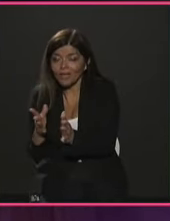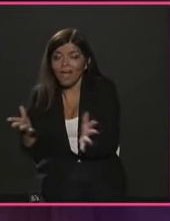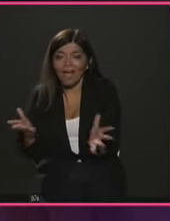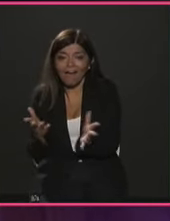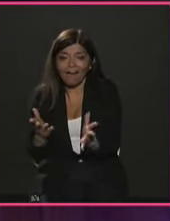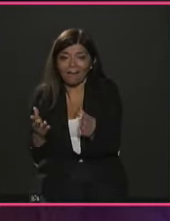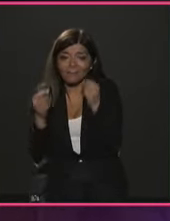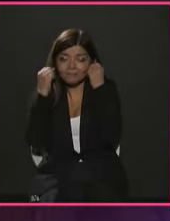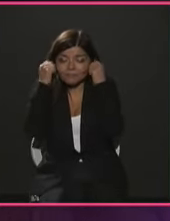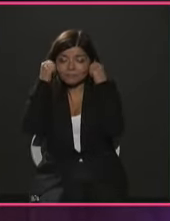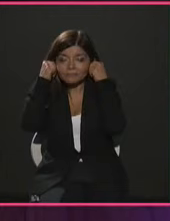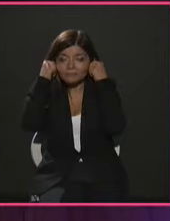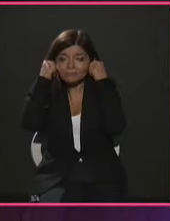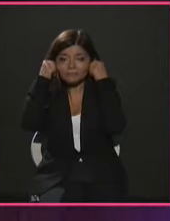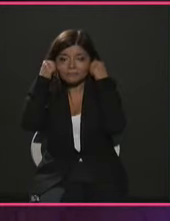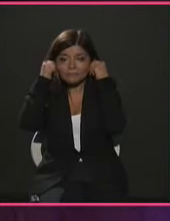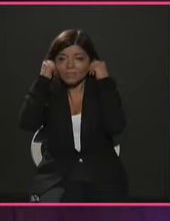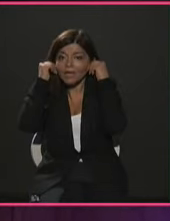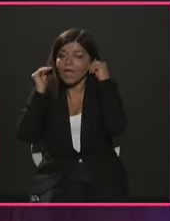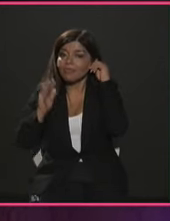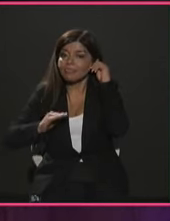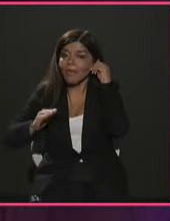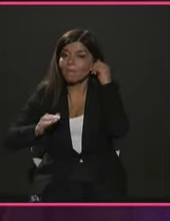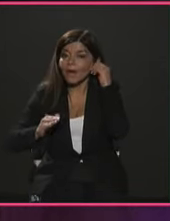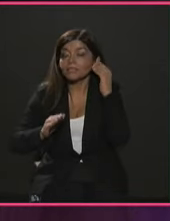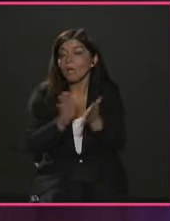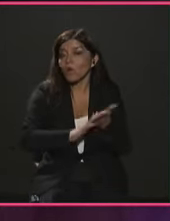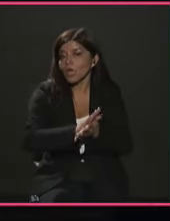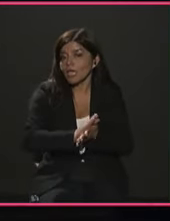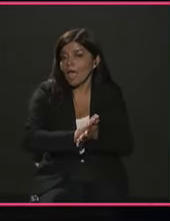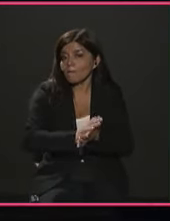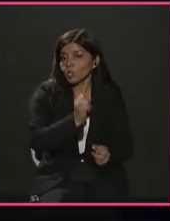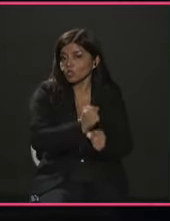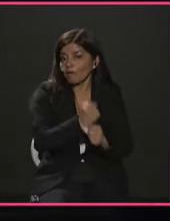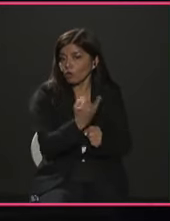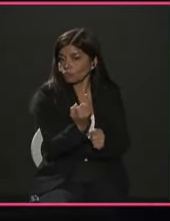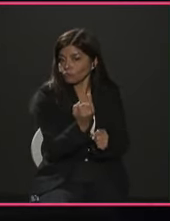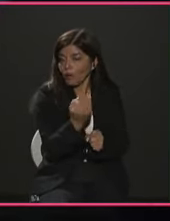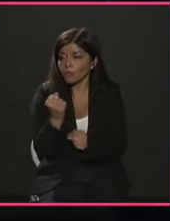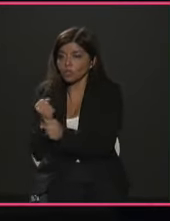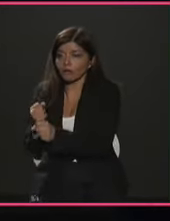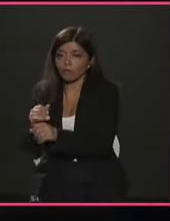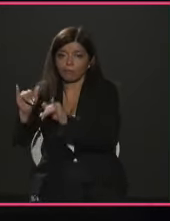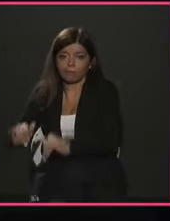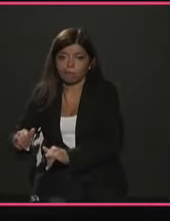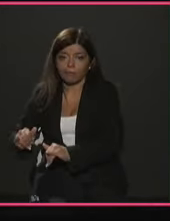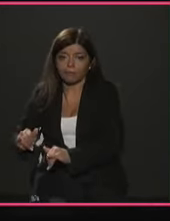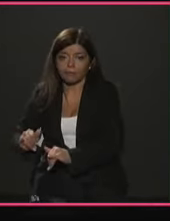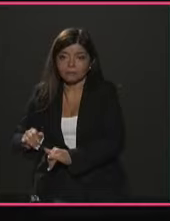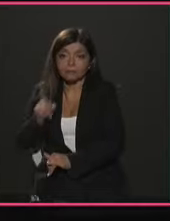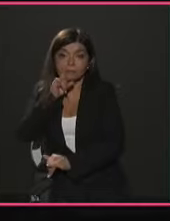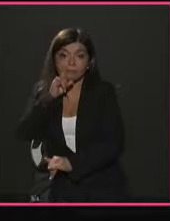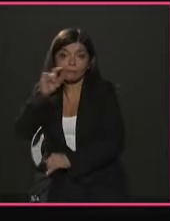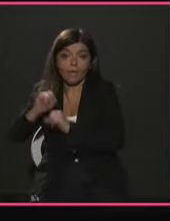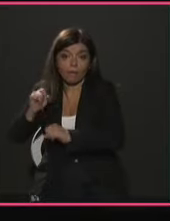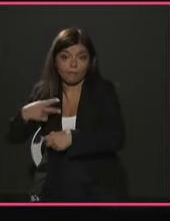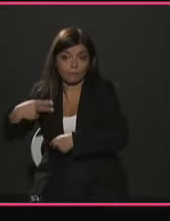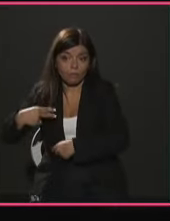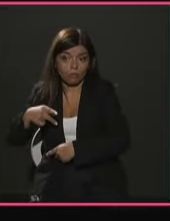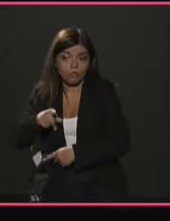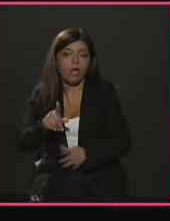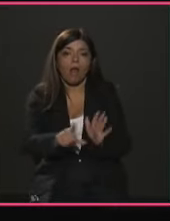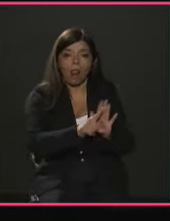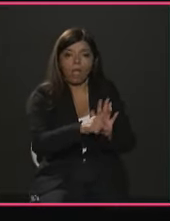está dependiendo de si son trabajadores dependientes o independientes que eso tiene que ver con los empleadores y esta nueva